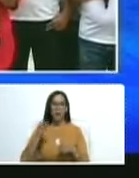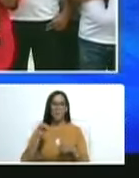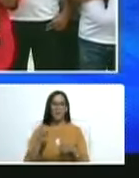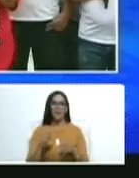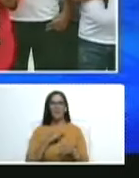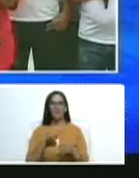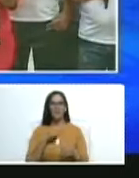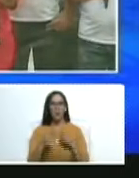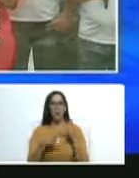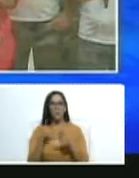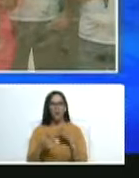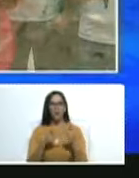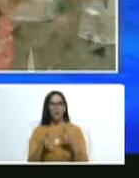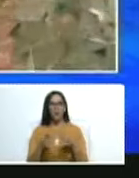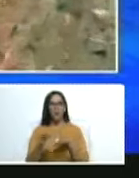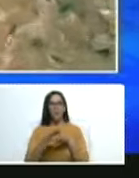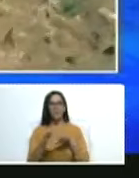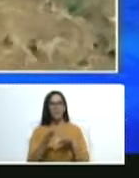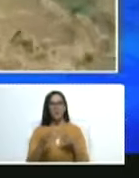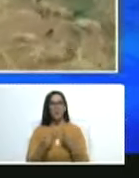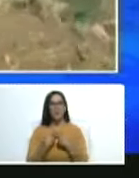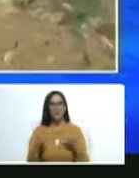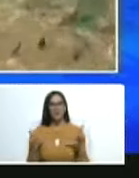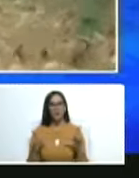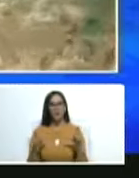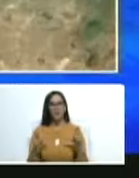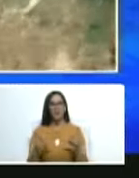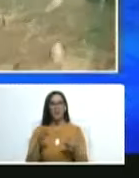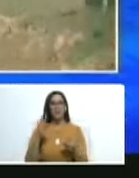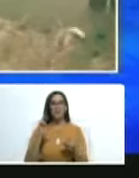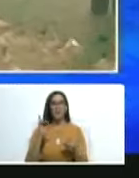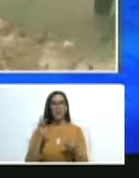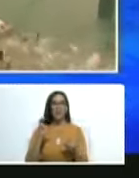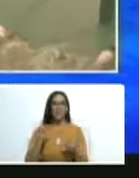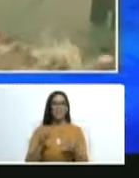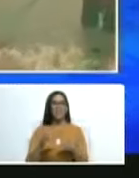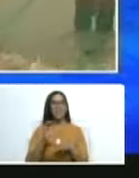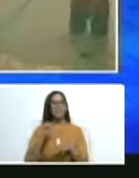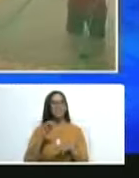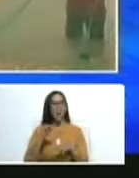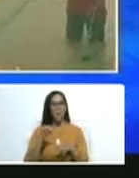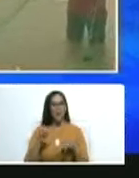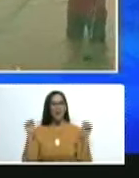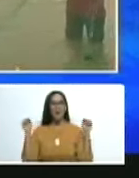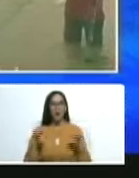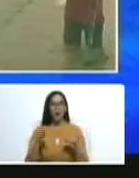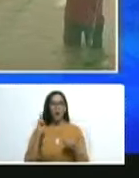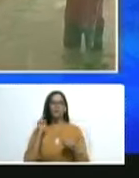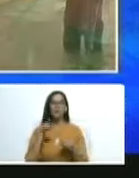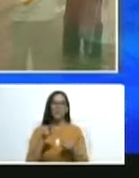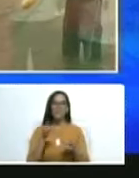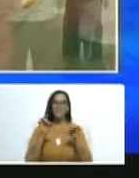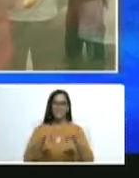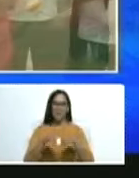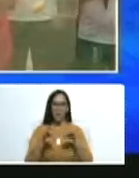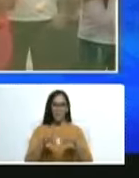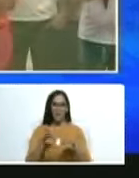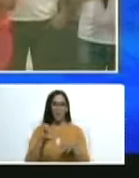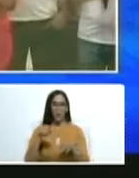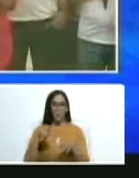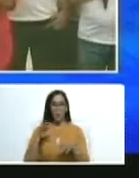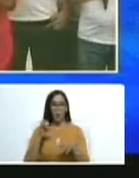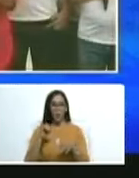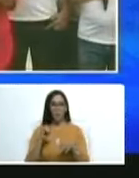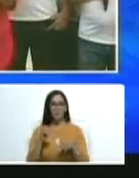sido productores en el municipio de Libertador y Fernández Feo de cachama. Pero hoy cuando usted siembra el coporo en el